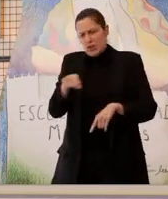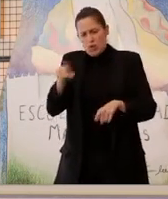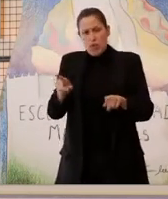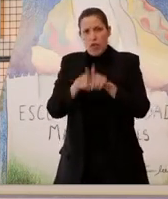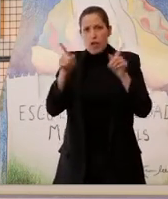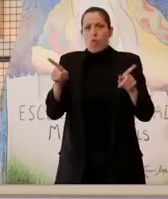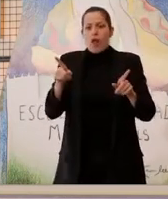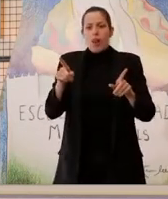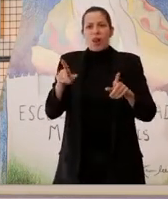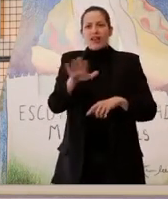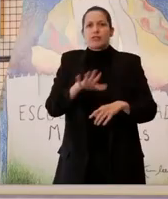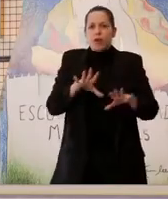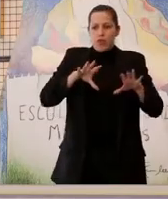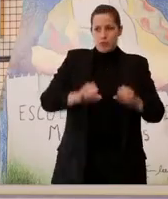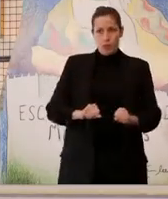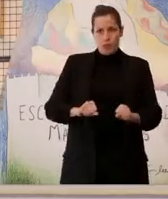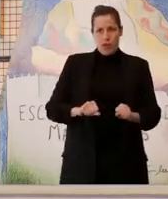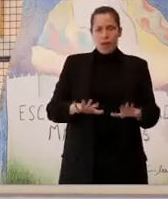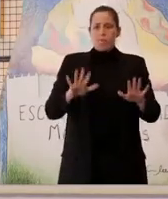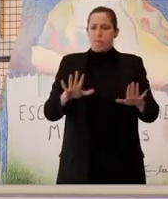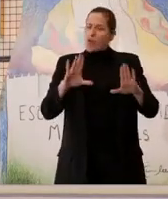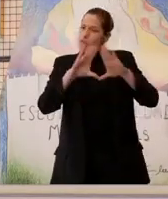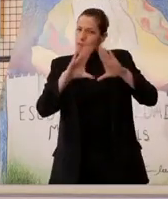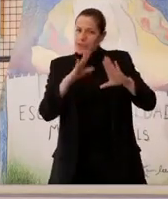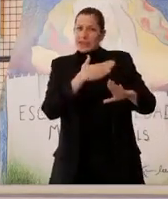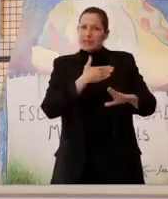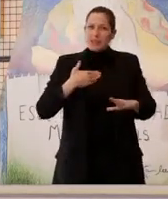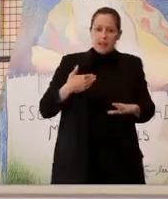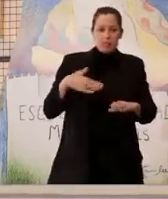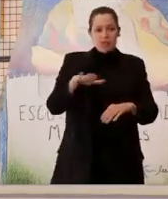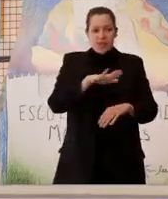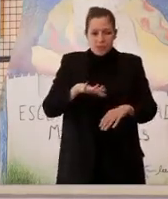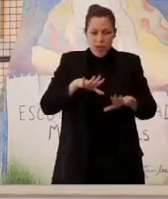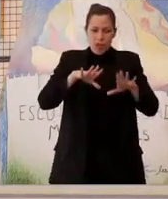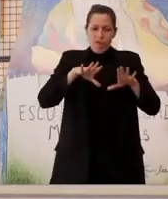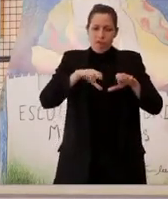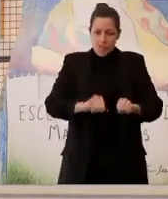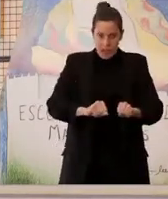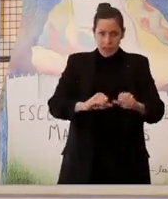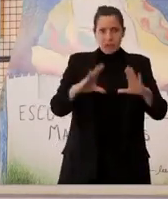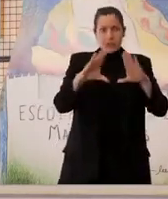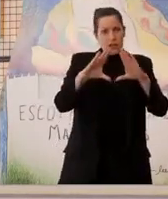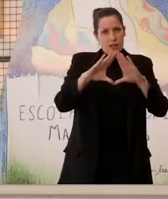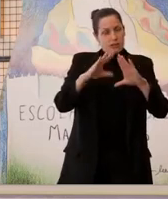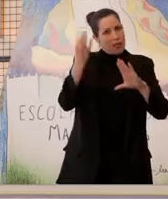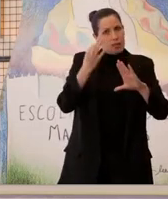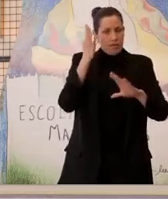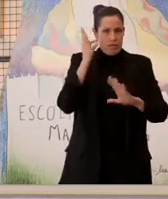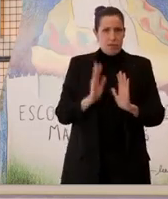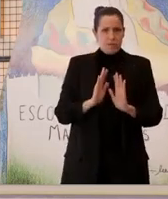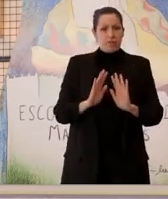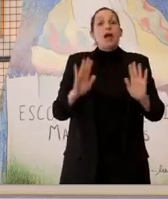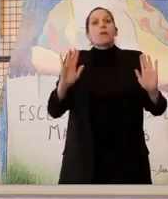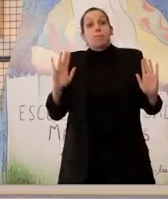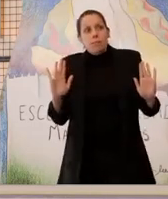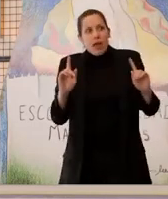queremos que los espacios en los que hay poder haya mujeres que son feministas pero si hay mujeres que no lo son tienen el mismo derecho a ocupar esos